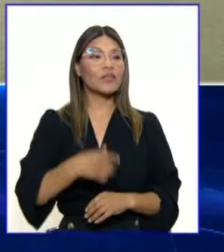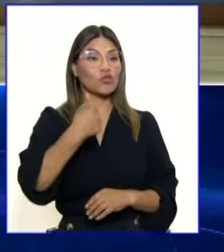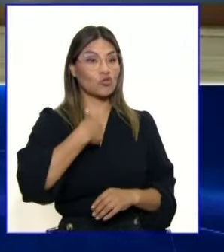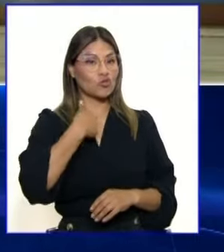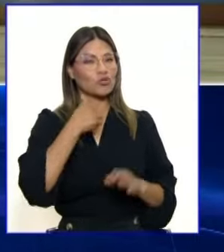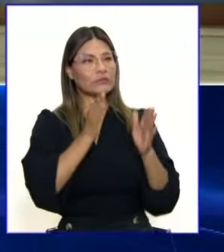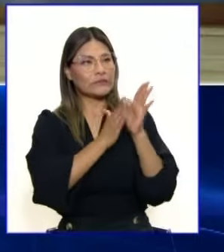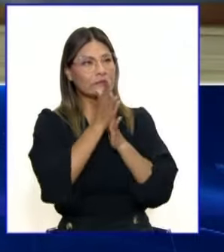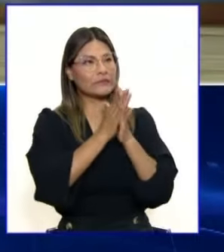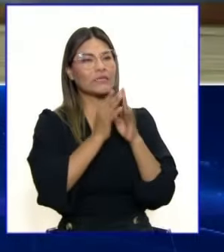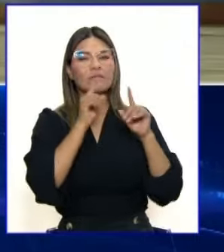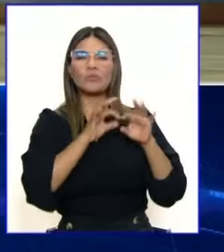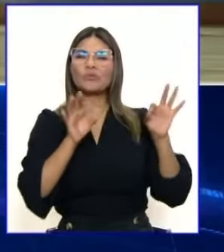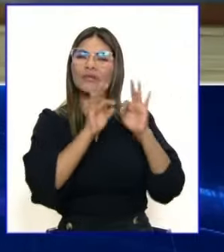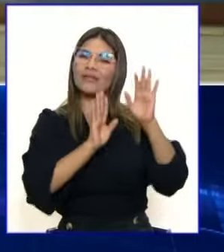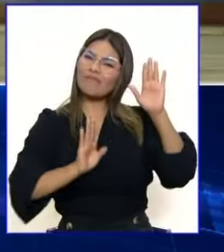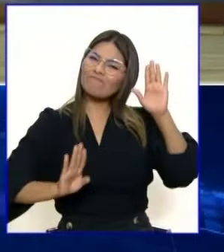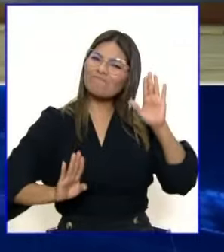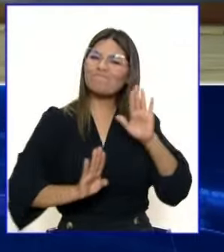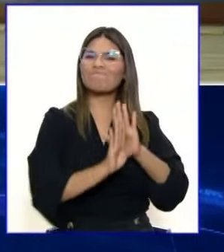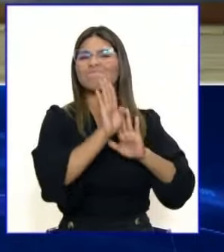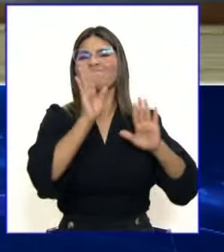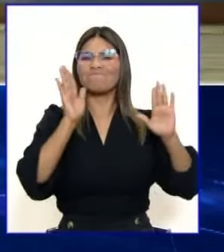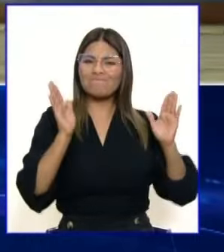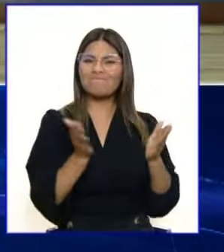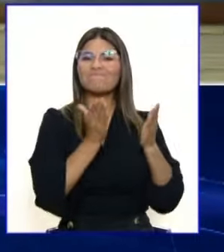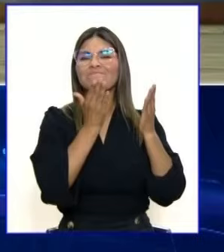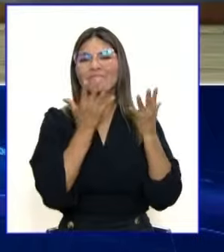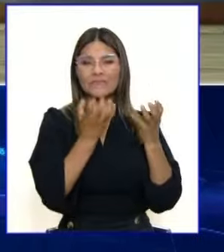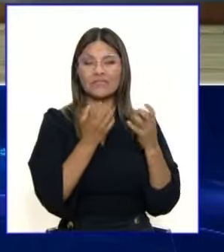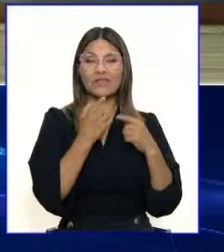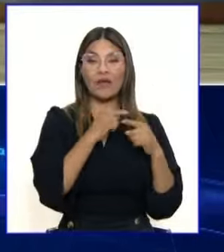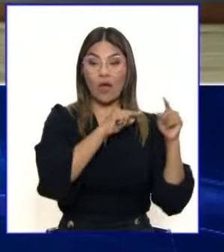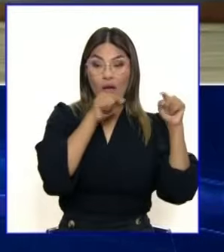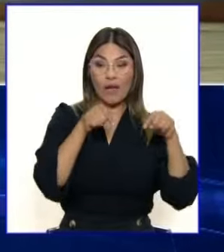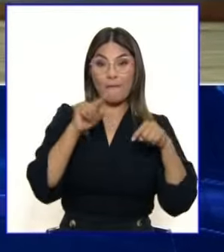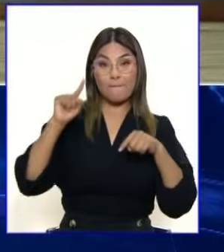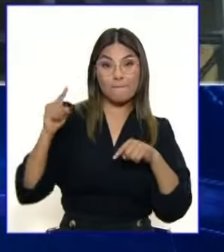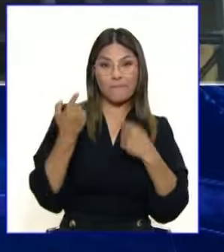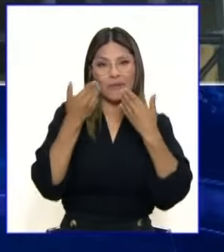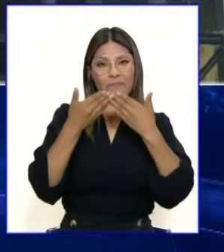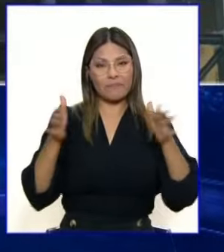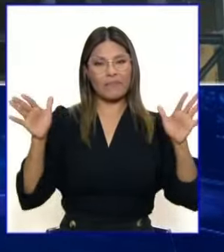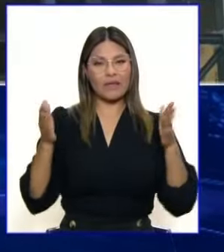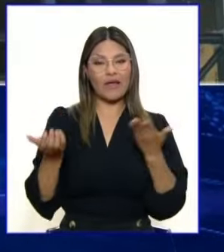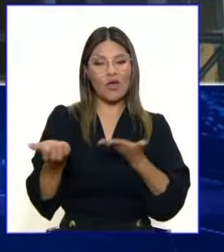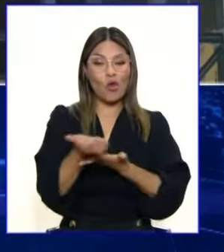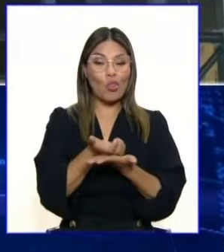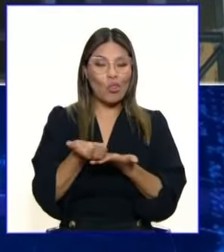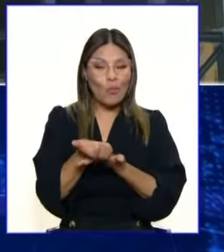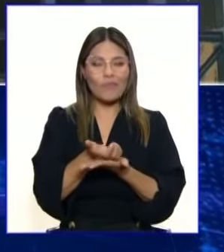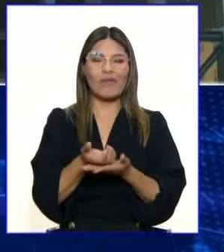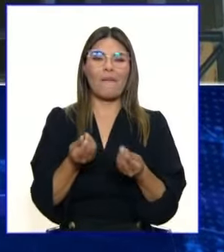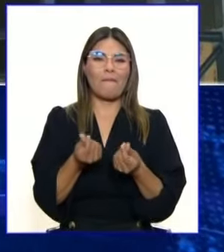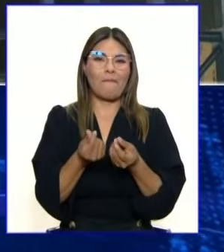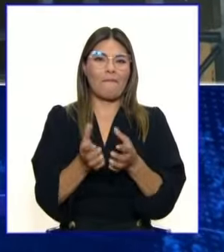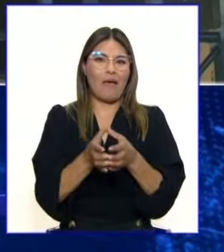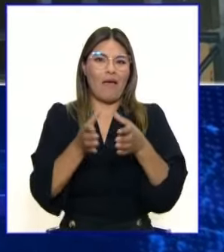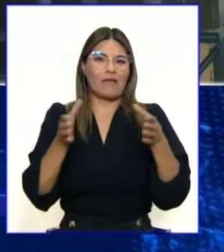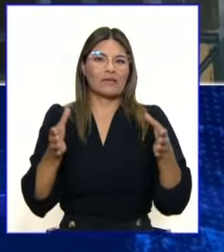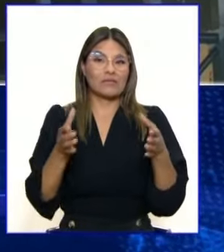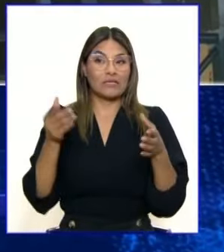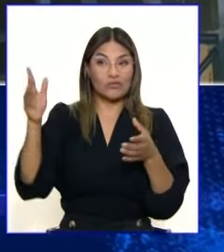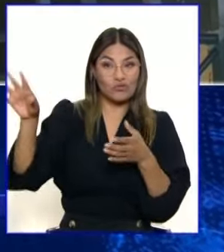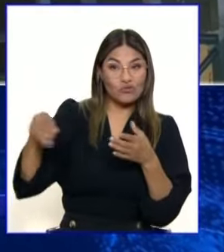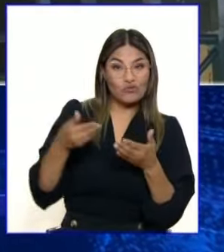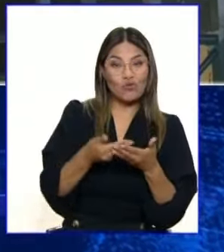la prosperidad. Se incorpora al Perú una actividad económica en el cual va a otorgar el